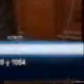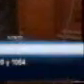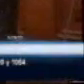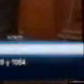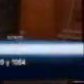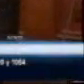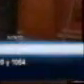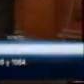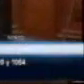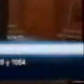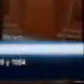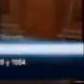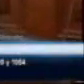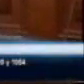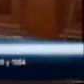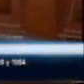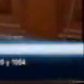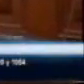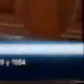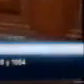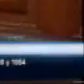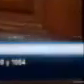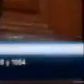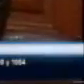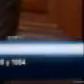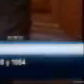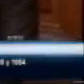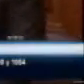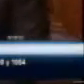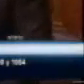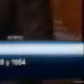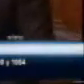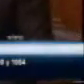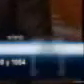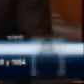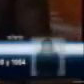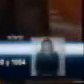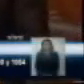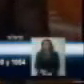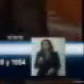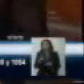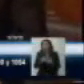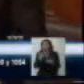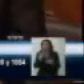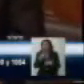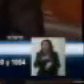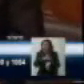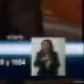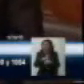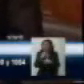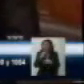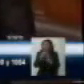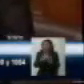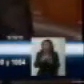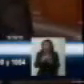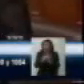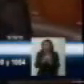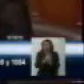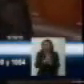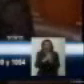Hace 4 horas venimos debatiendo sobre los proyectos que pretenden o desean derogar los decretos